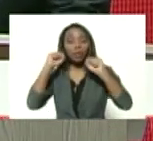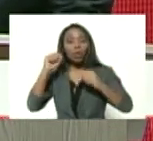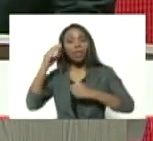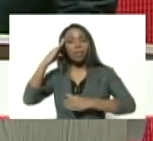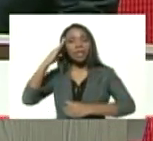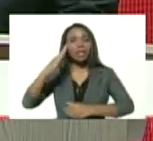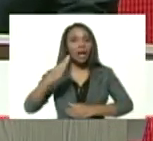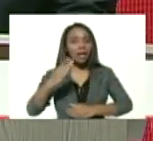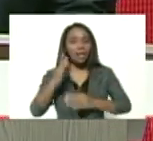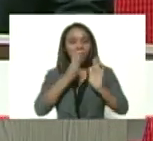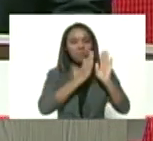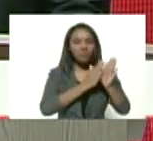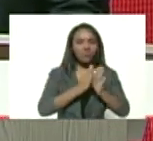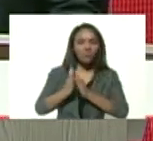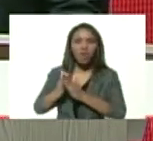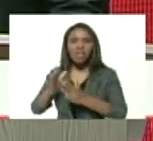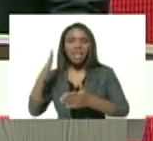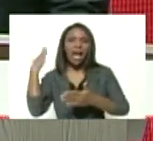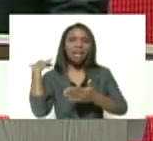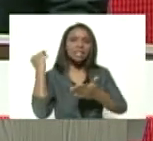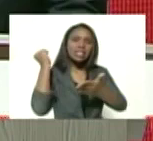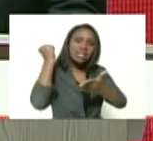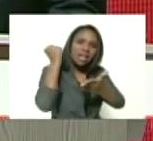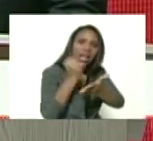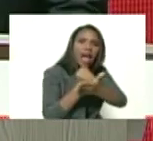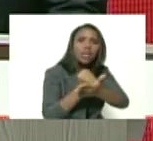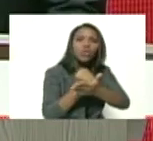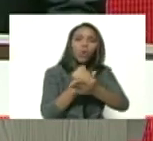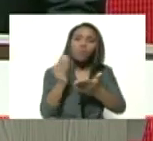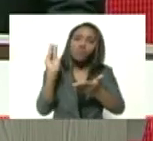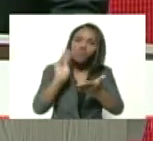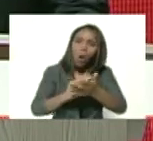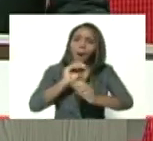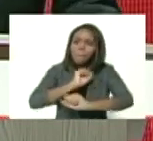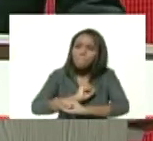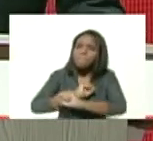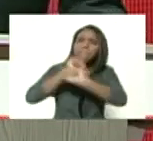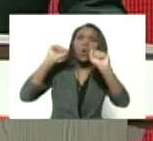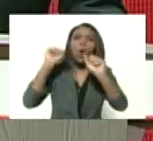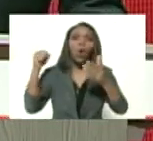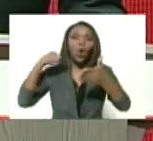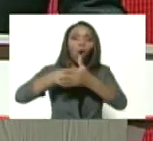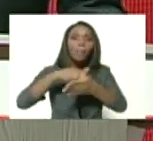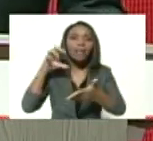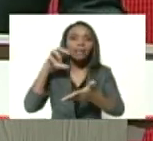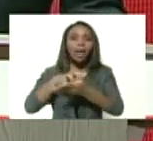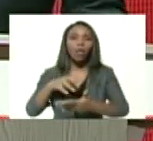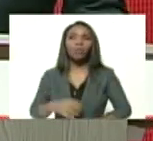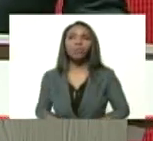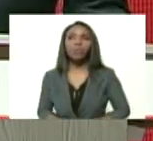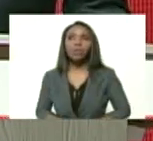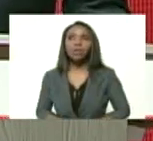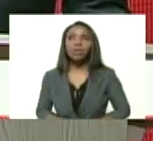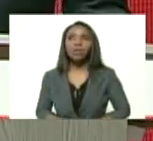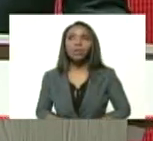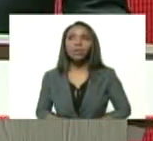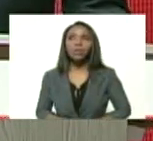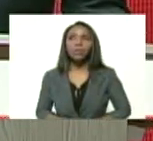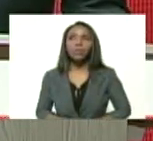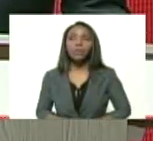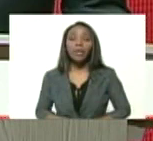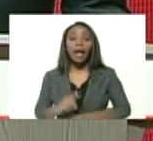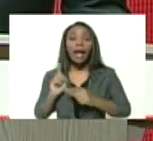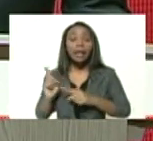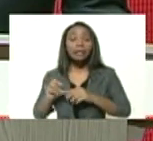paramilitares y de planificación de asesinatos, colocación de explosivos y golpes de Estado. Es Colombia. Es